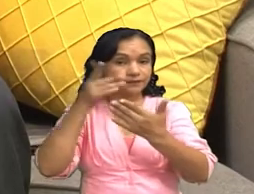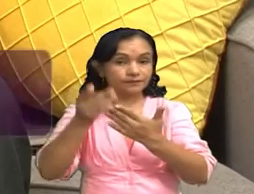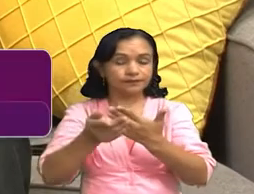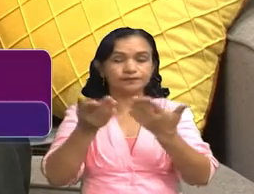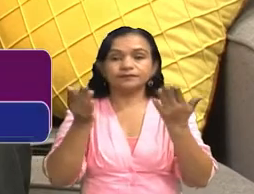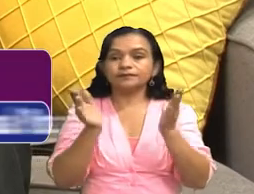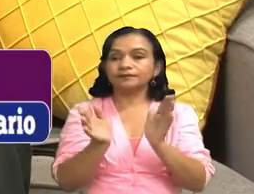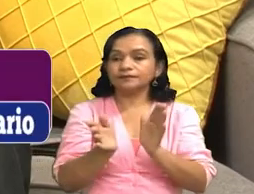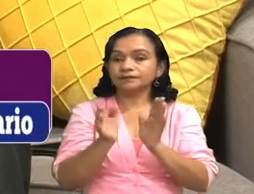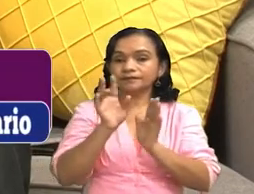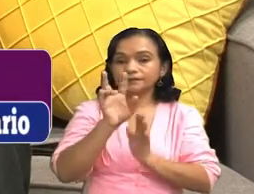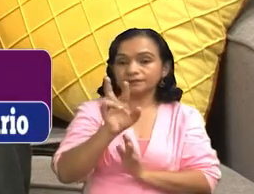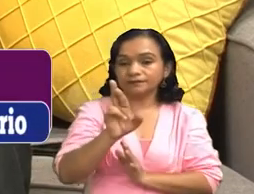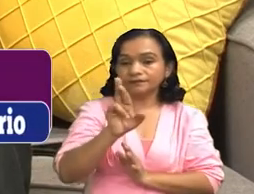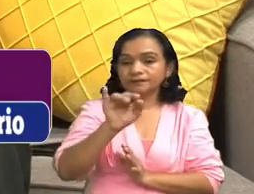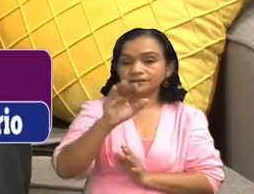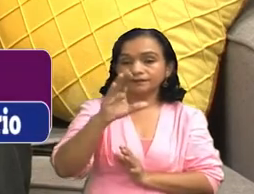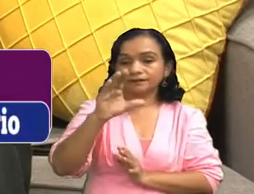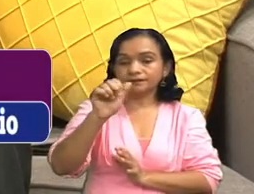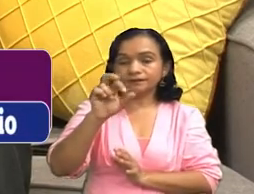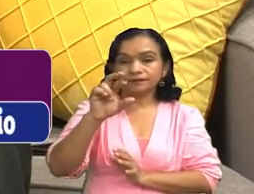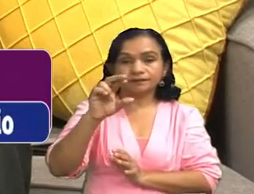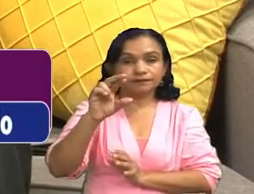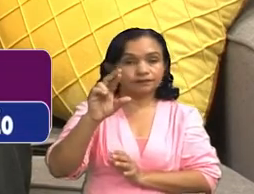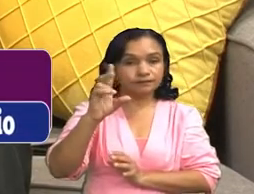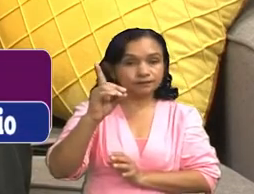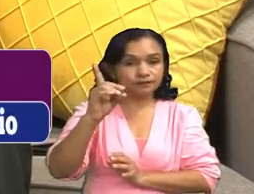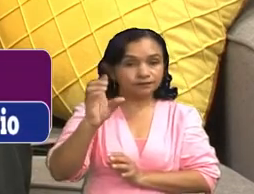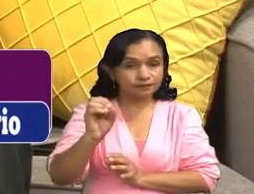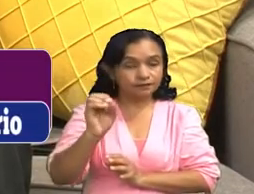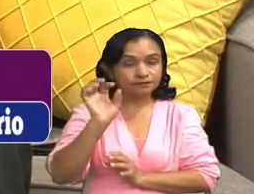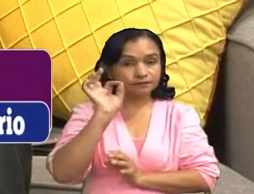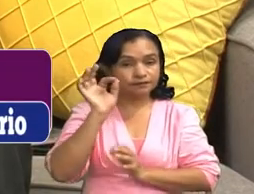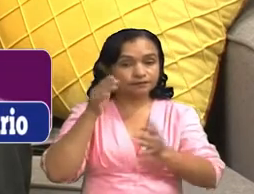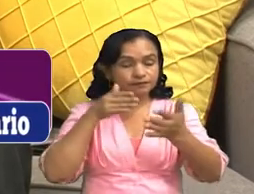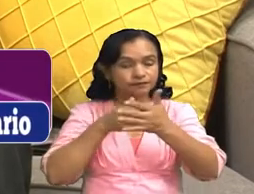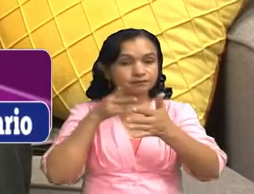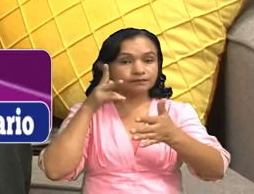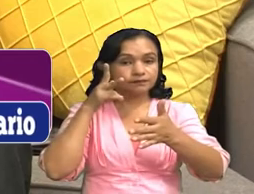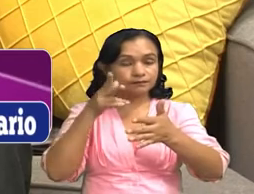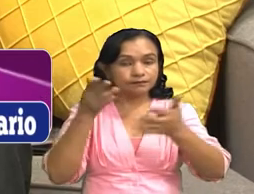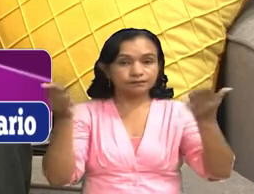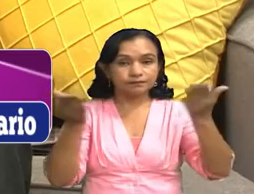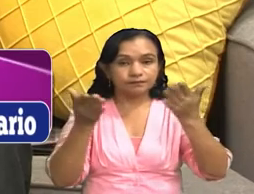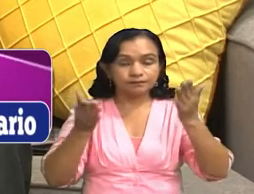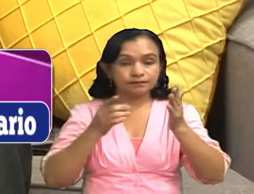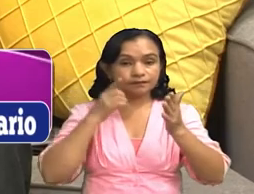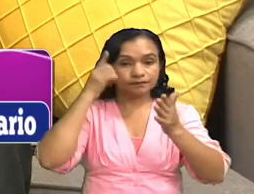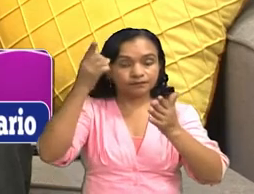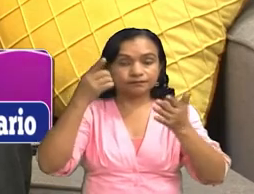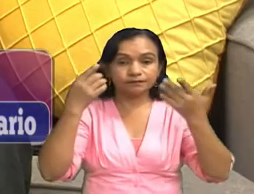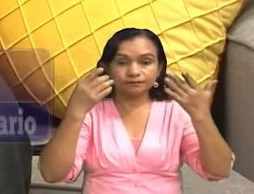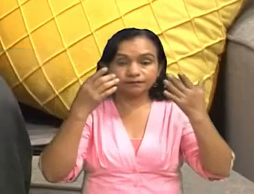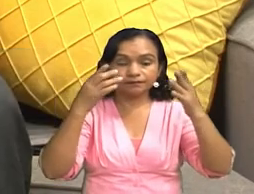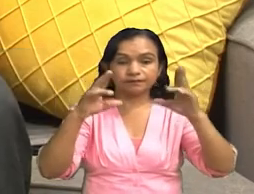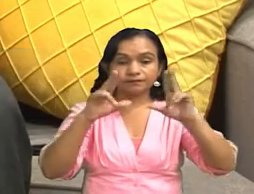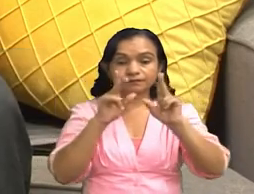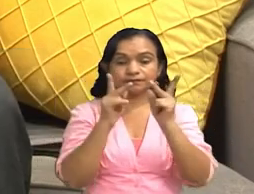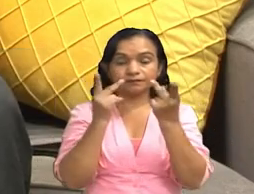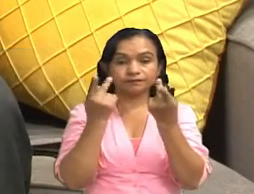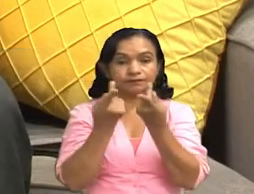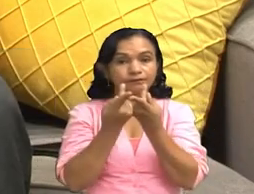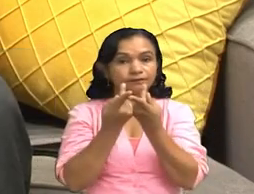poquito antes de irnos a la pausa, en el tema del proceso de alcances y de conquistas alcanzadas por nuestro pueblo en